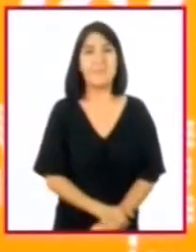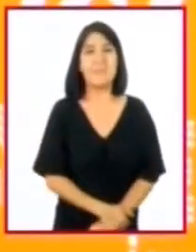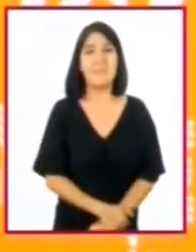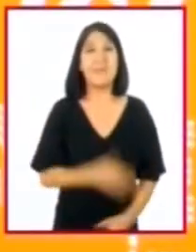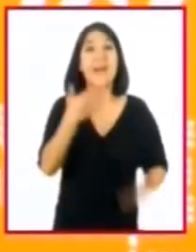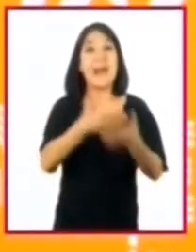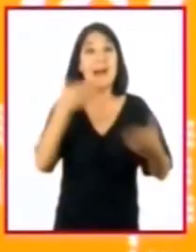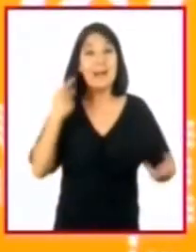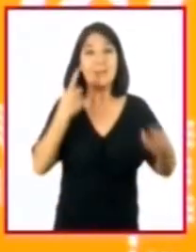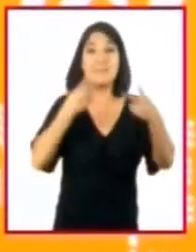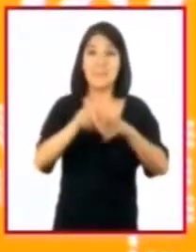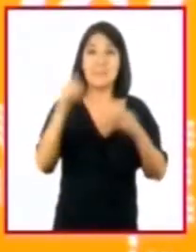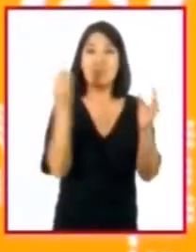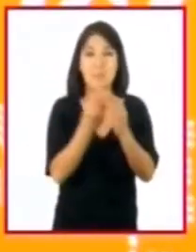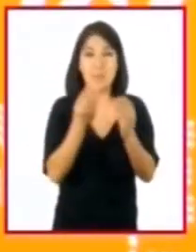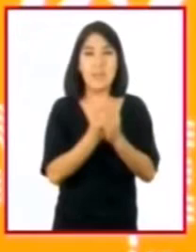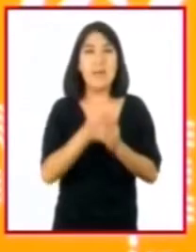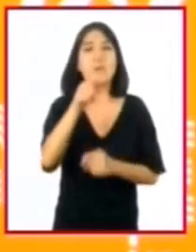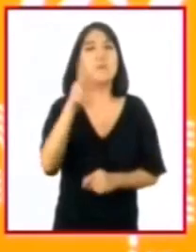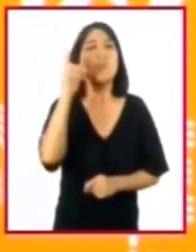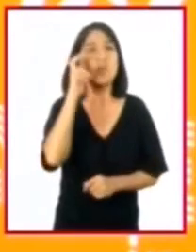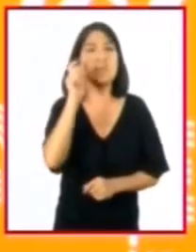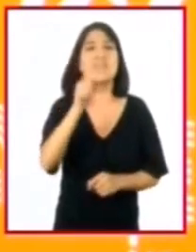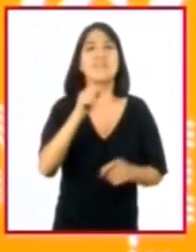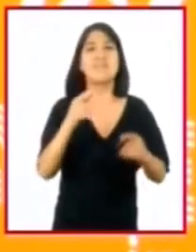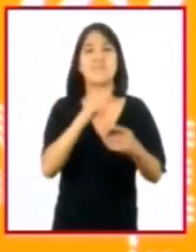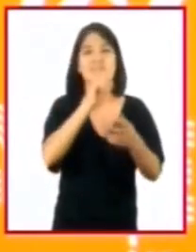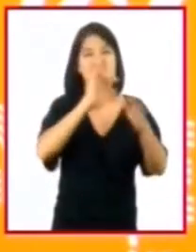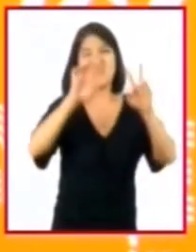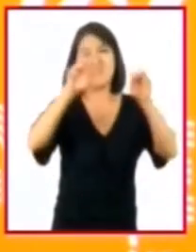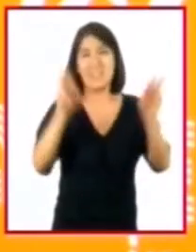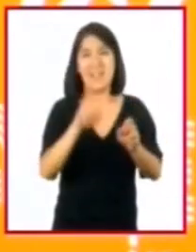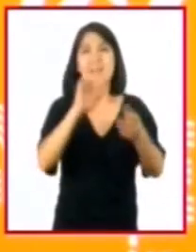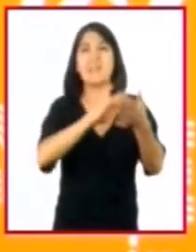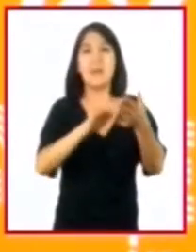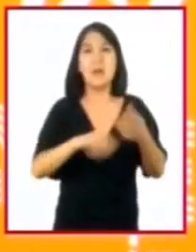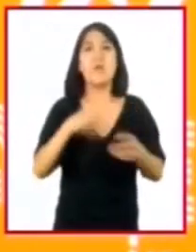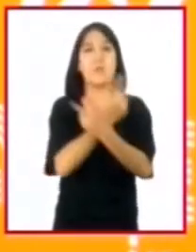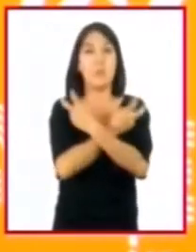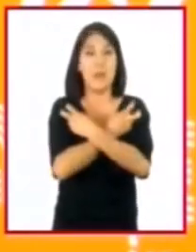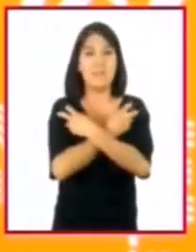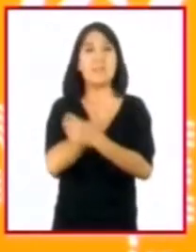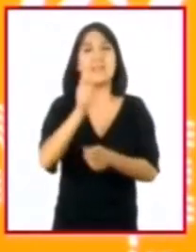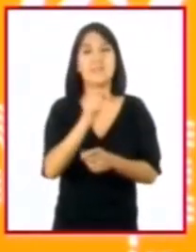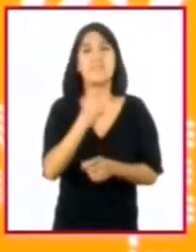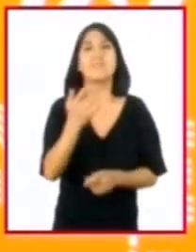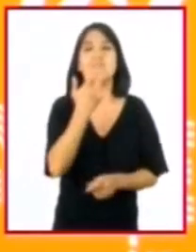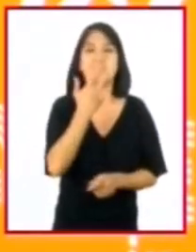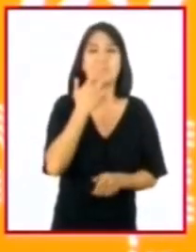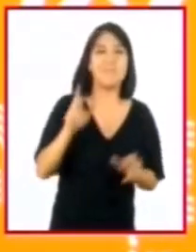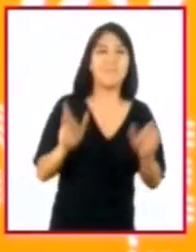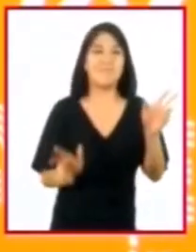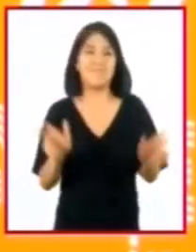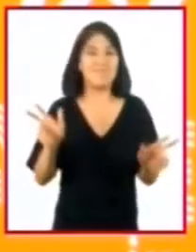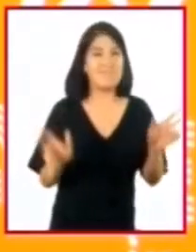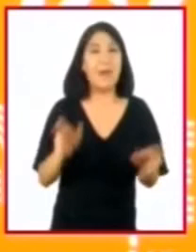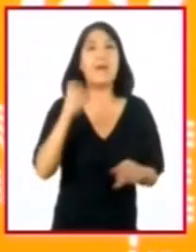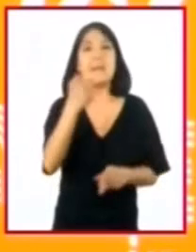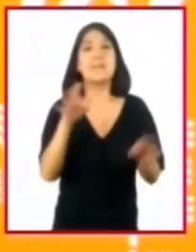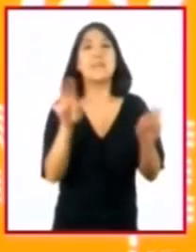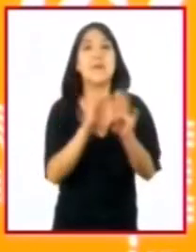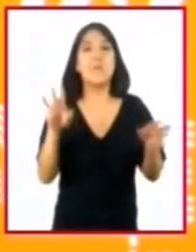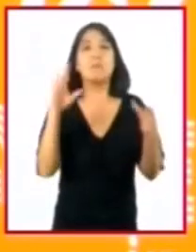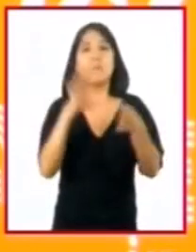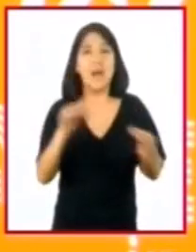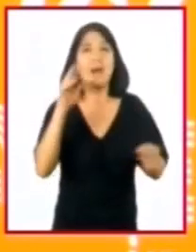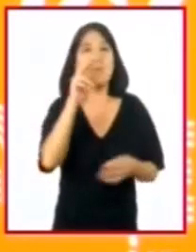Antes de iniciar con la sesión, vamos a escuchar un fragmento del libro Huesos de lagartija, en su capítulo 2, cómo era nuestra vida antes